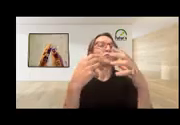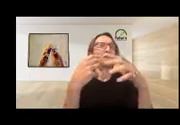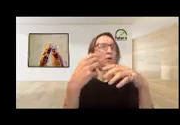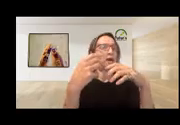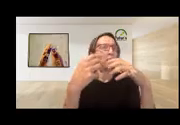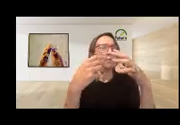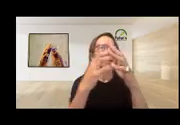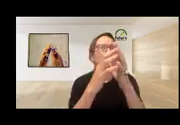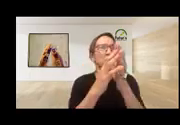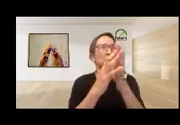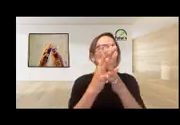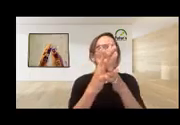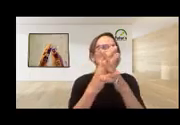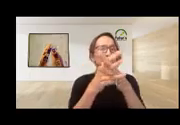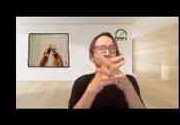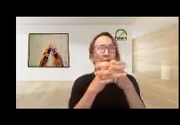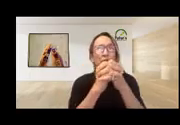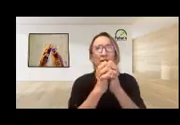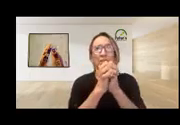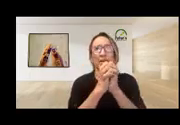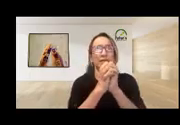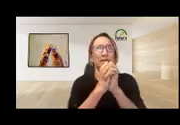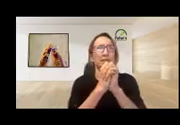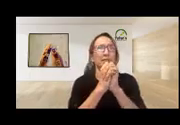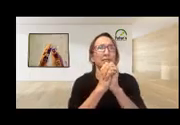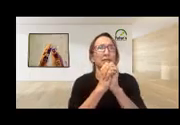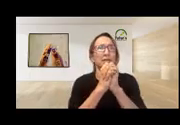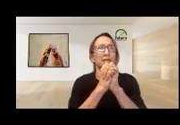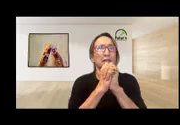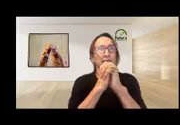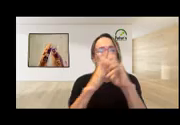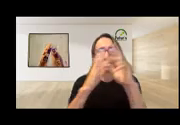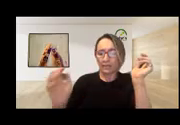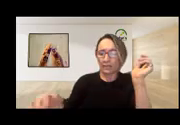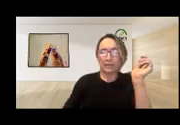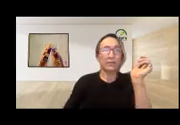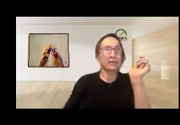que un contexto favorable para ellos vivir en este tipo de ambientes.